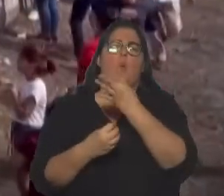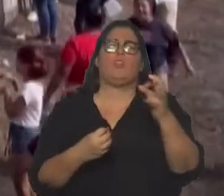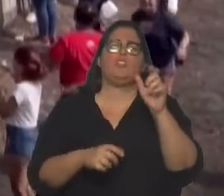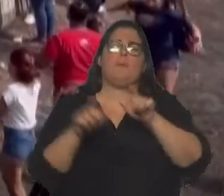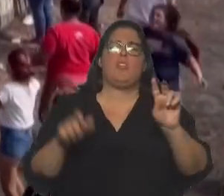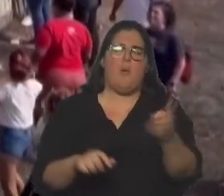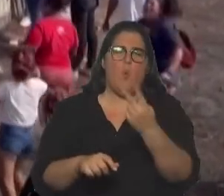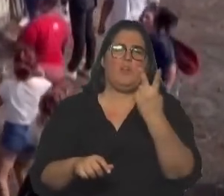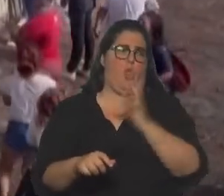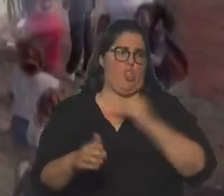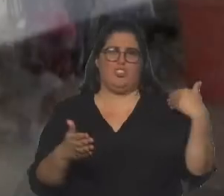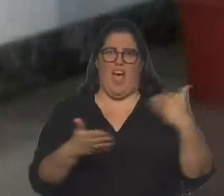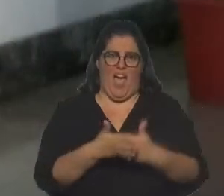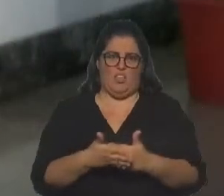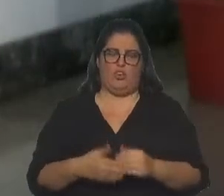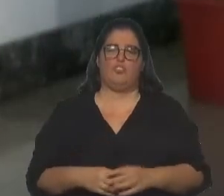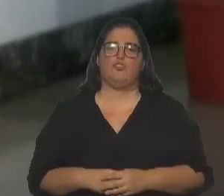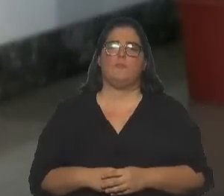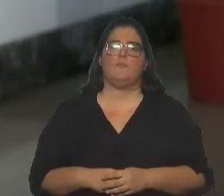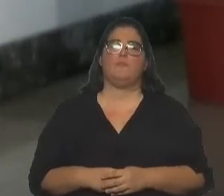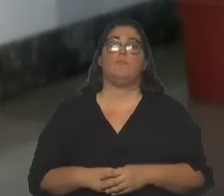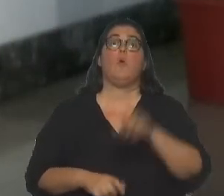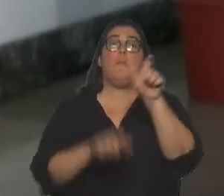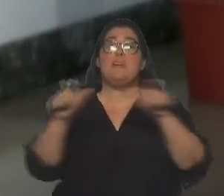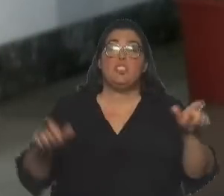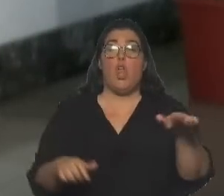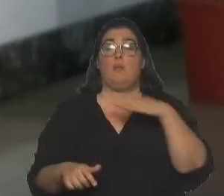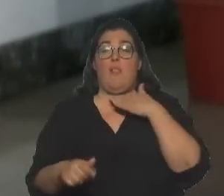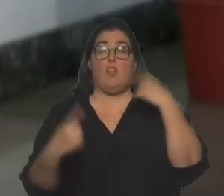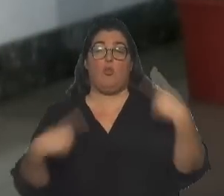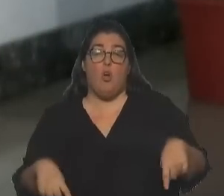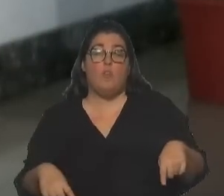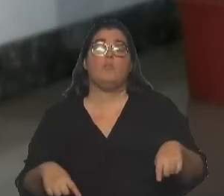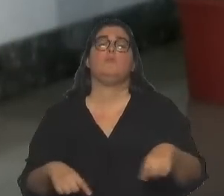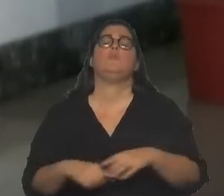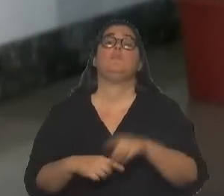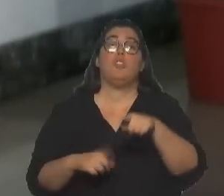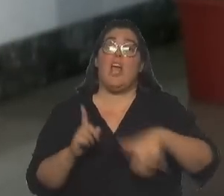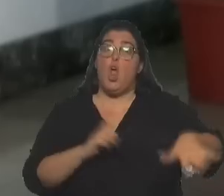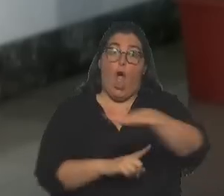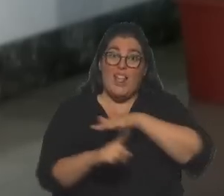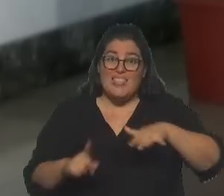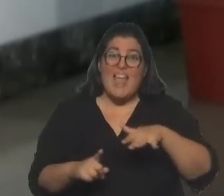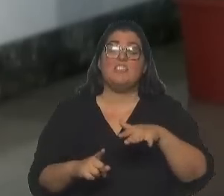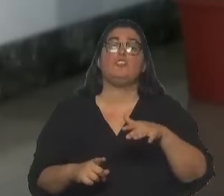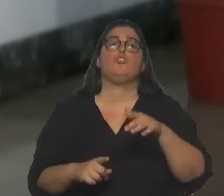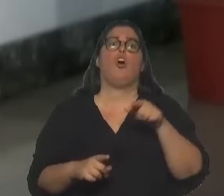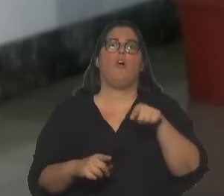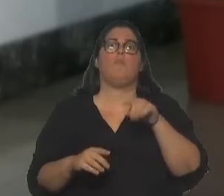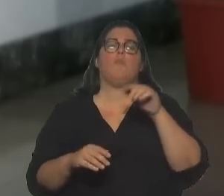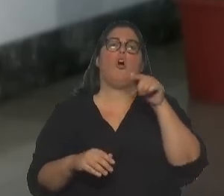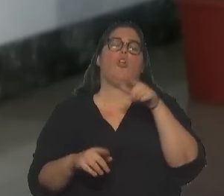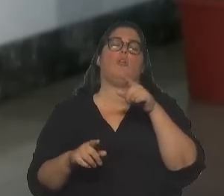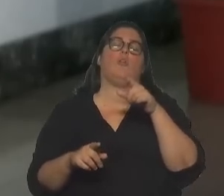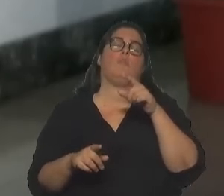últimos 2 años. Quienes cometan actos vandálicos. En este contexto, y con la derrota en las urnas, el banquero a